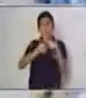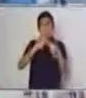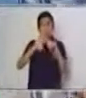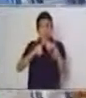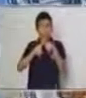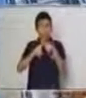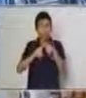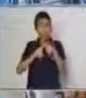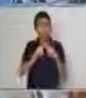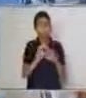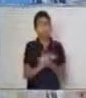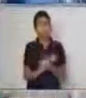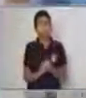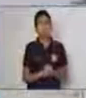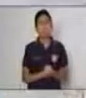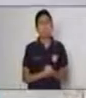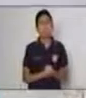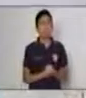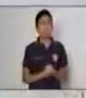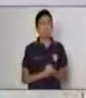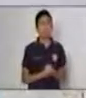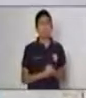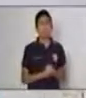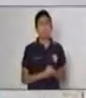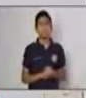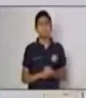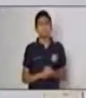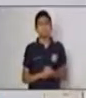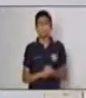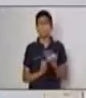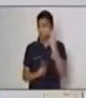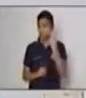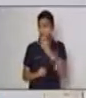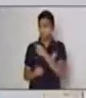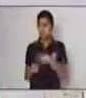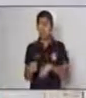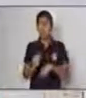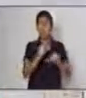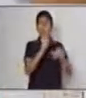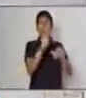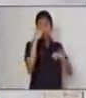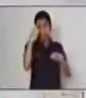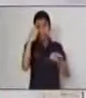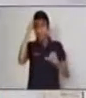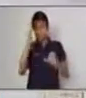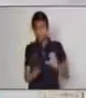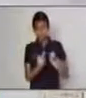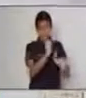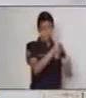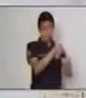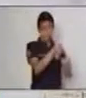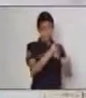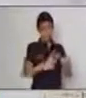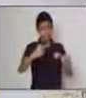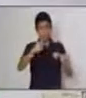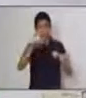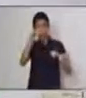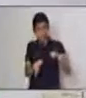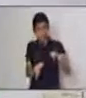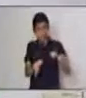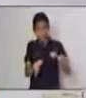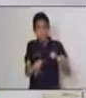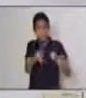a descomponer los siguientes números que nos quedaron acá abajo. 15 y 25, ¿es 15 múltiplo de